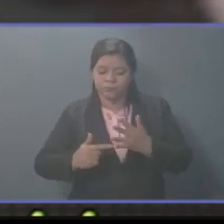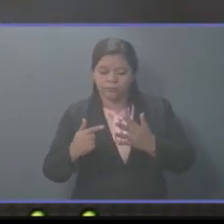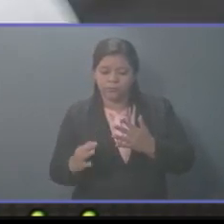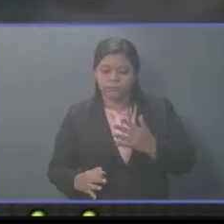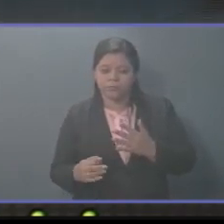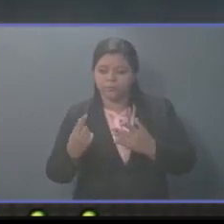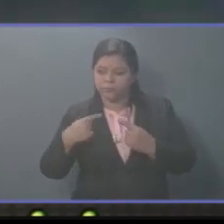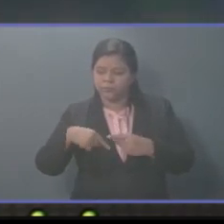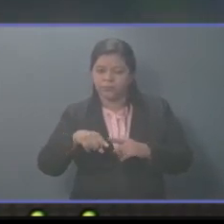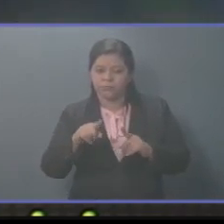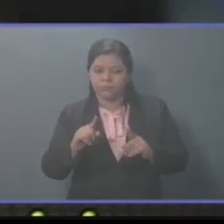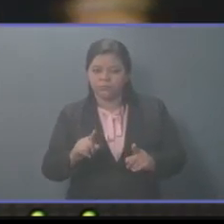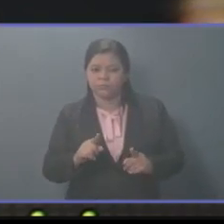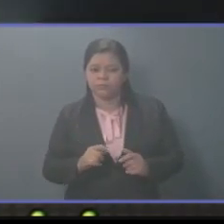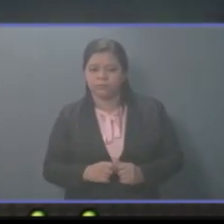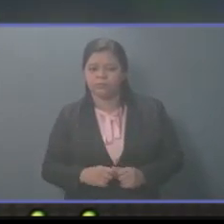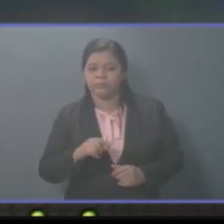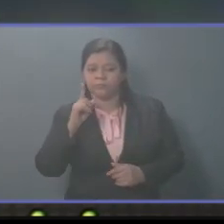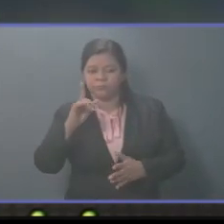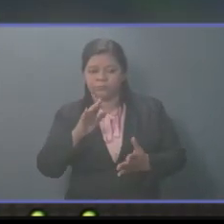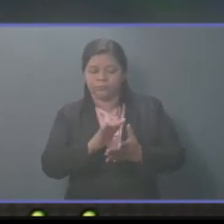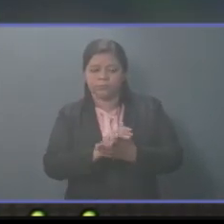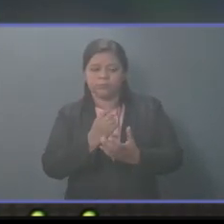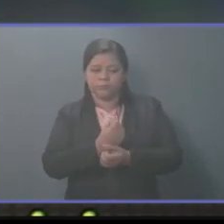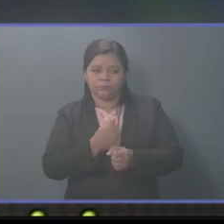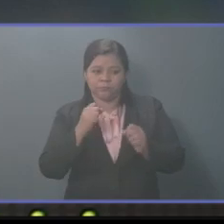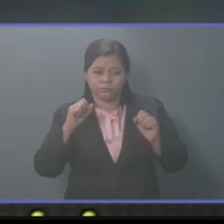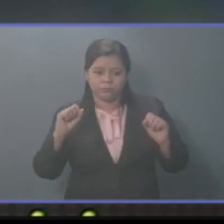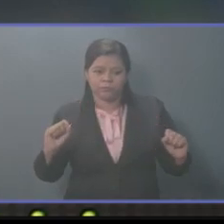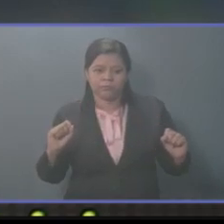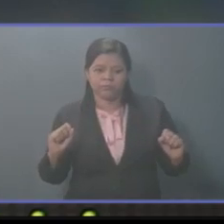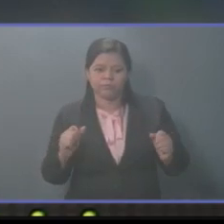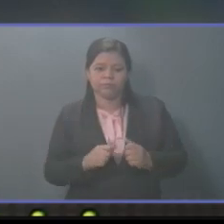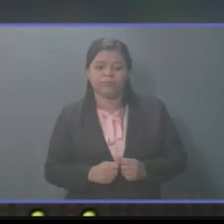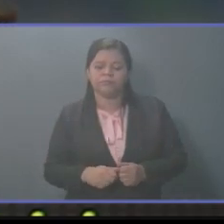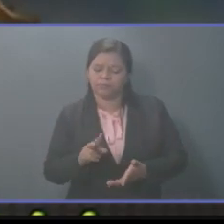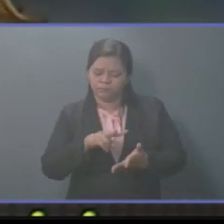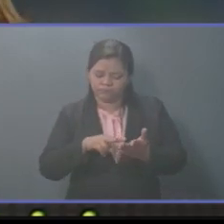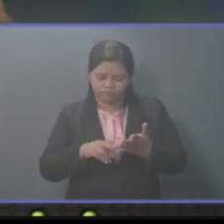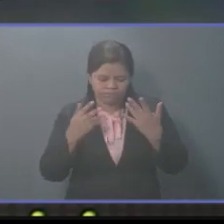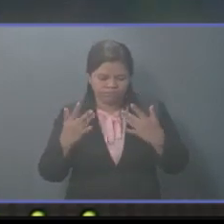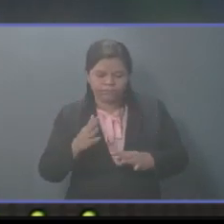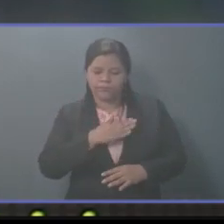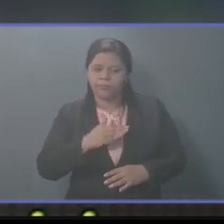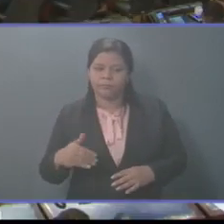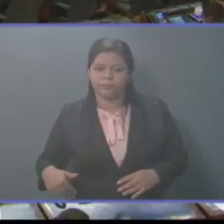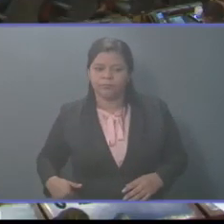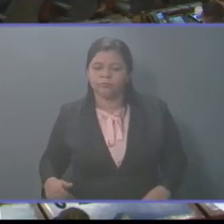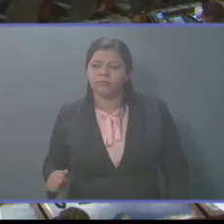legales consiguientes, Dios, Unión, Libertad. Leído, presidente.